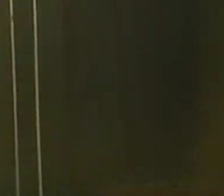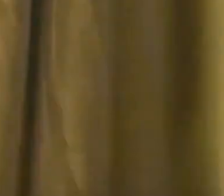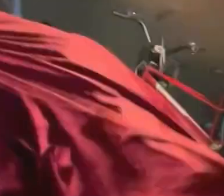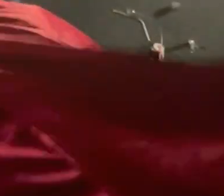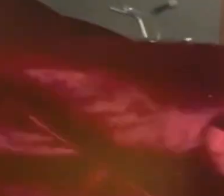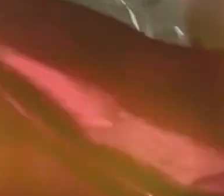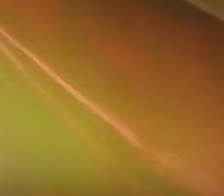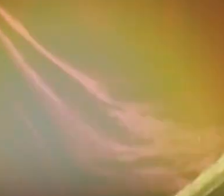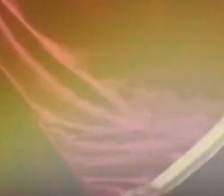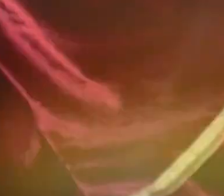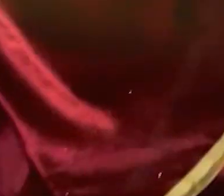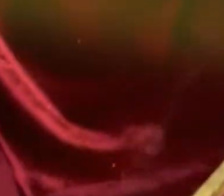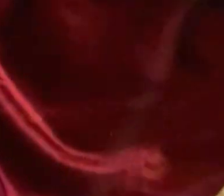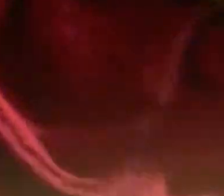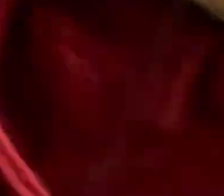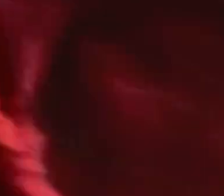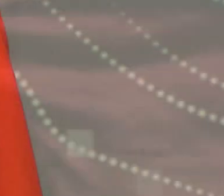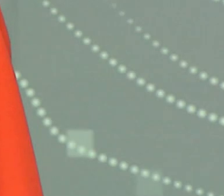paisa.